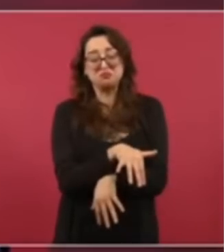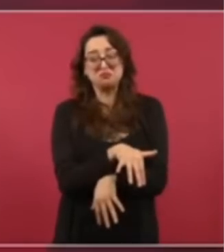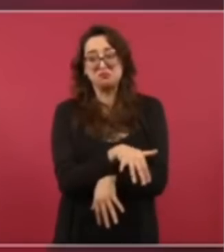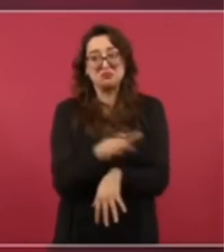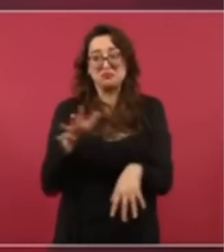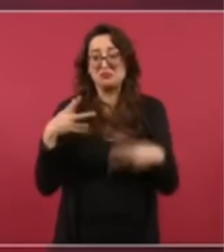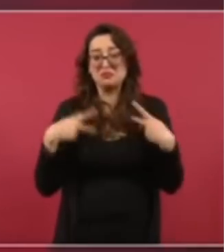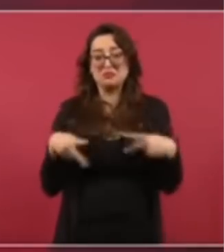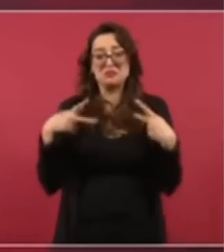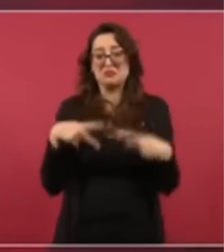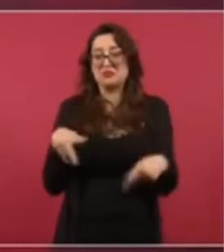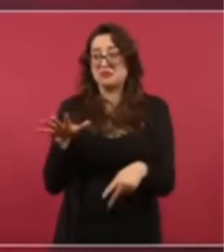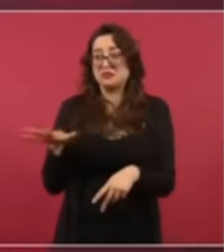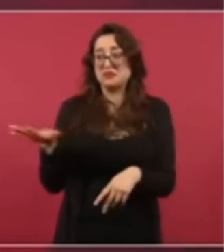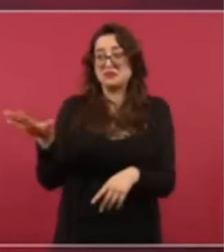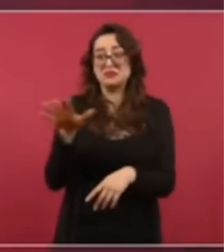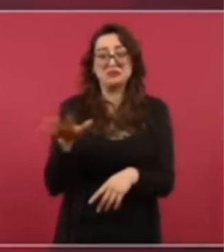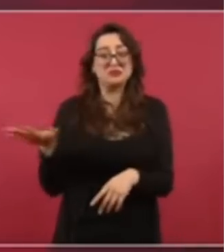Pero es diario,